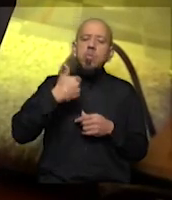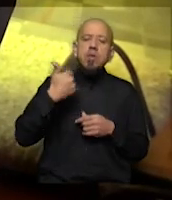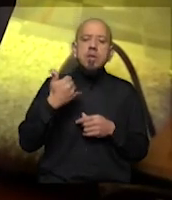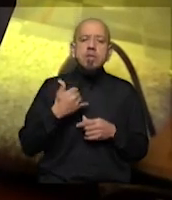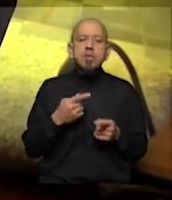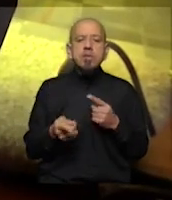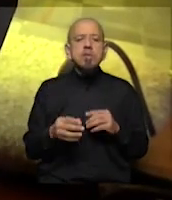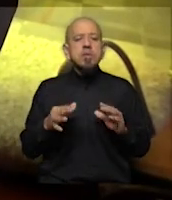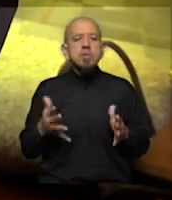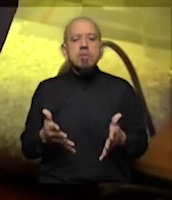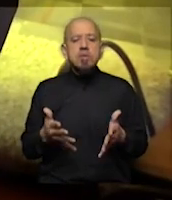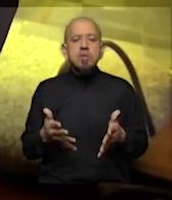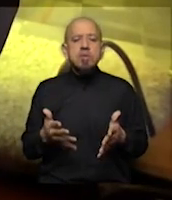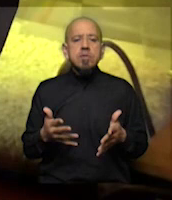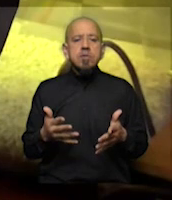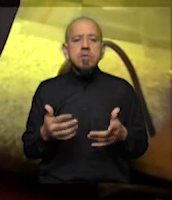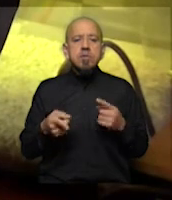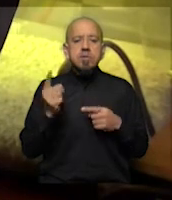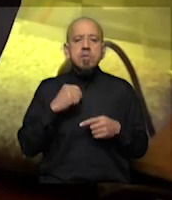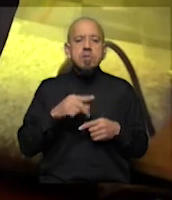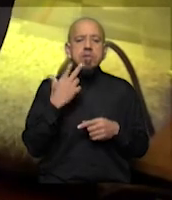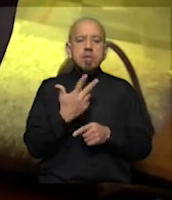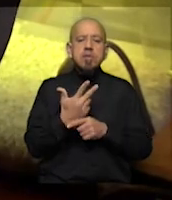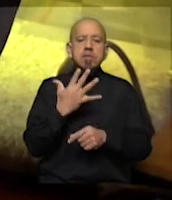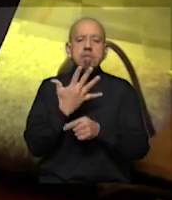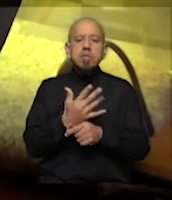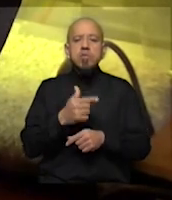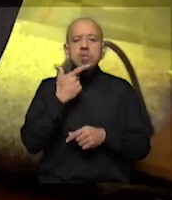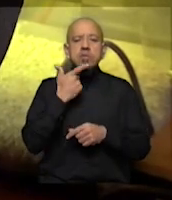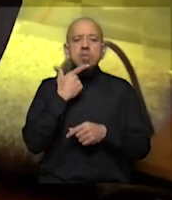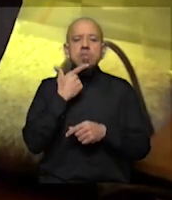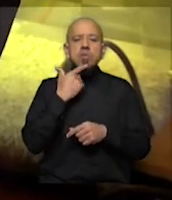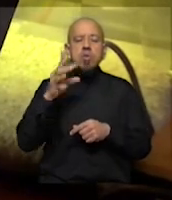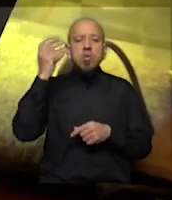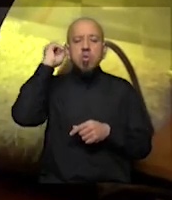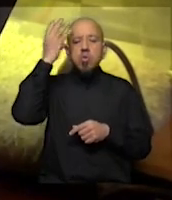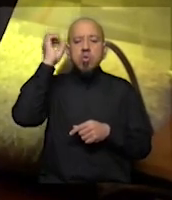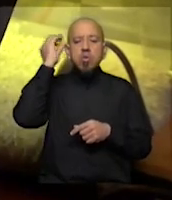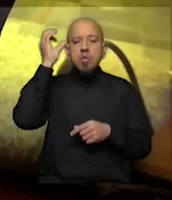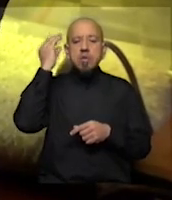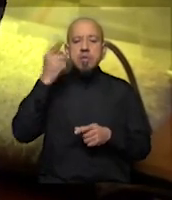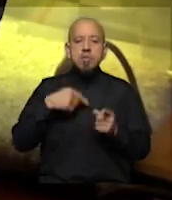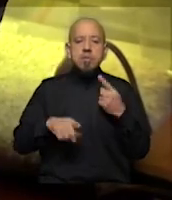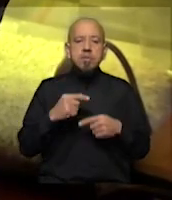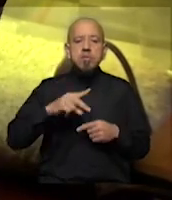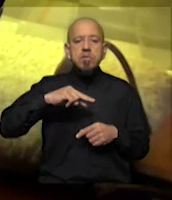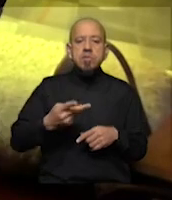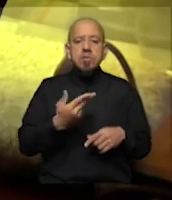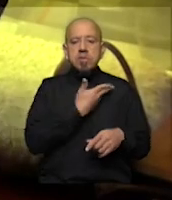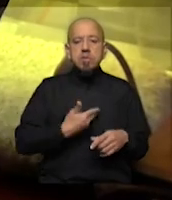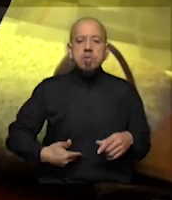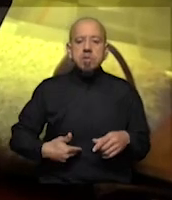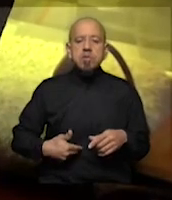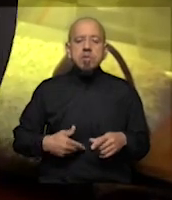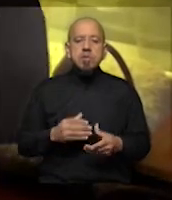mirando, ¿qué pasó ya del 3 al 5 de septiembre, que hubo un congreso de la Cámara en la que sos vicepresidenta y dejaron muy